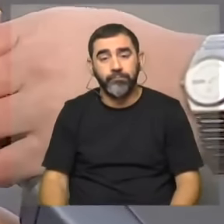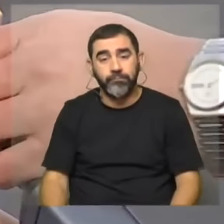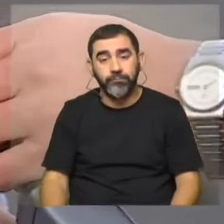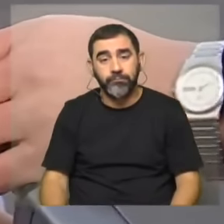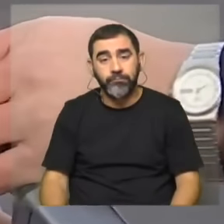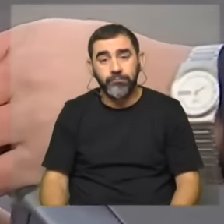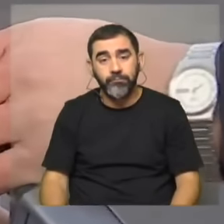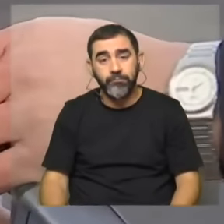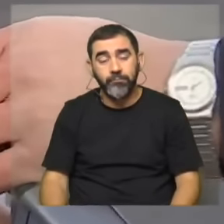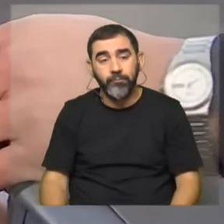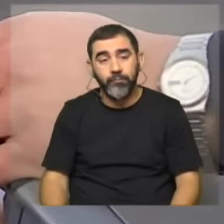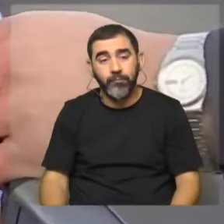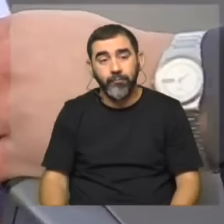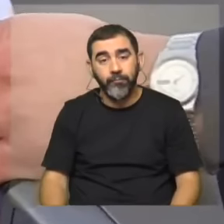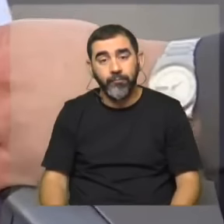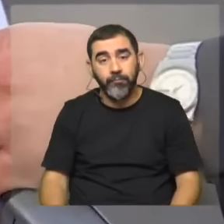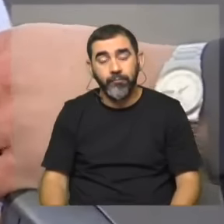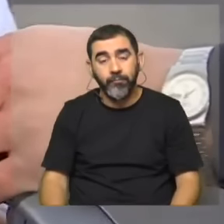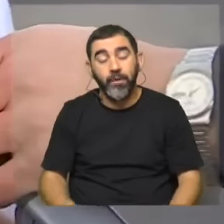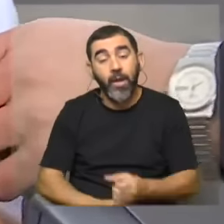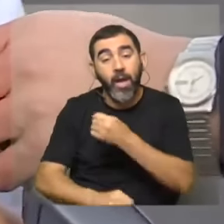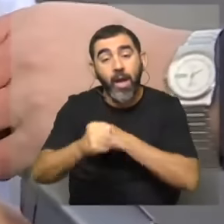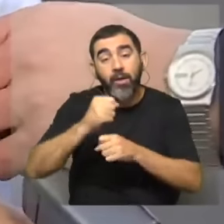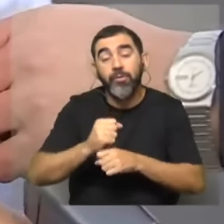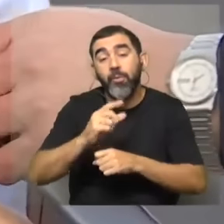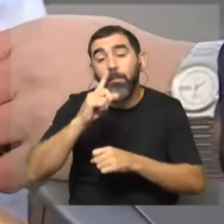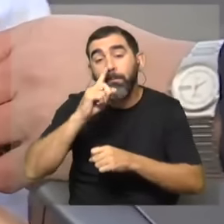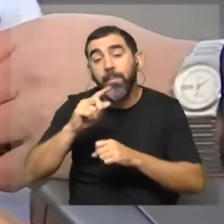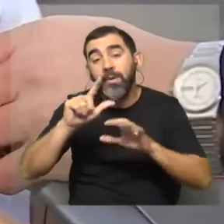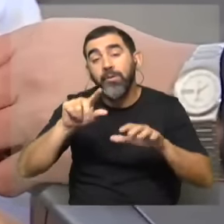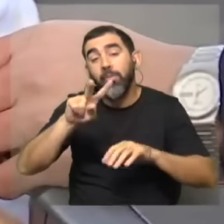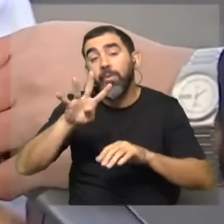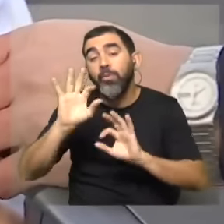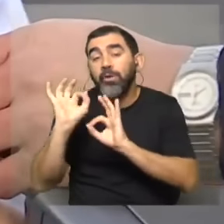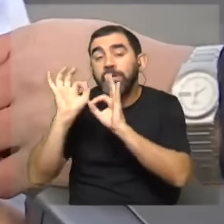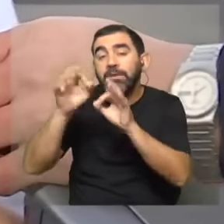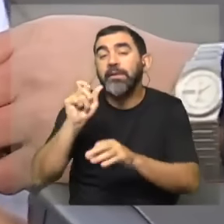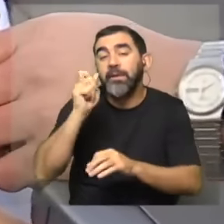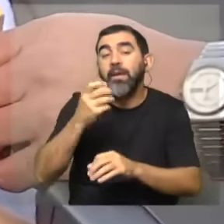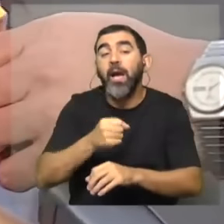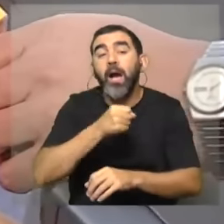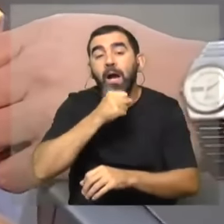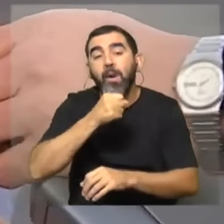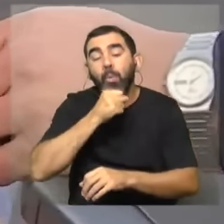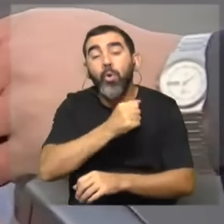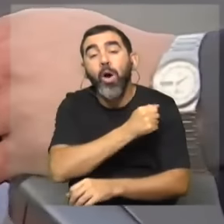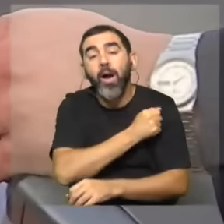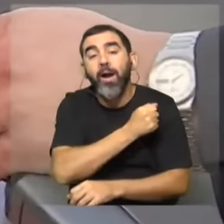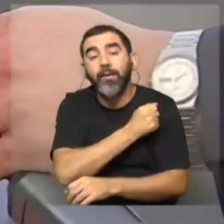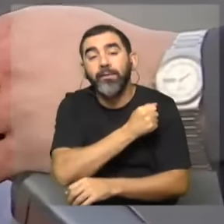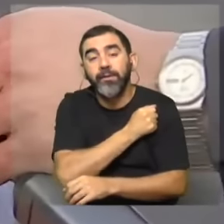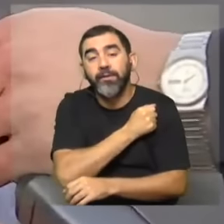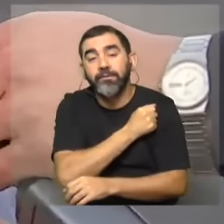el añ polí pero en el año 24 sabe quién llega el abuelo de José gerbacio